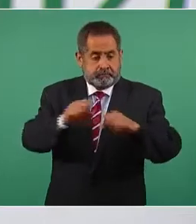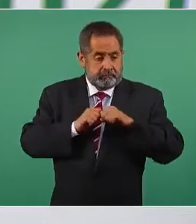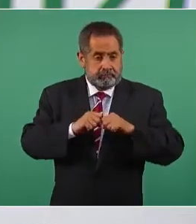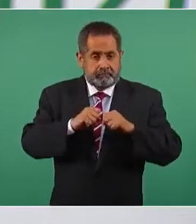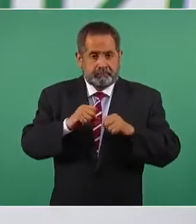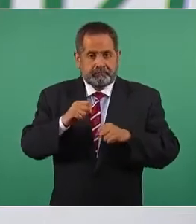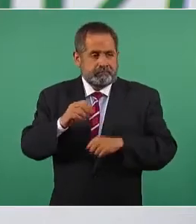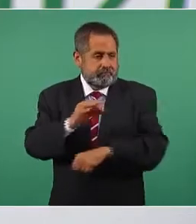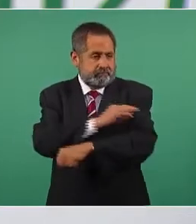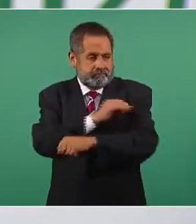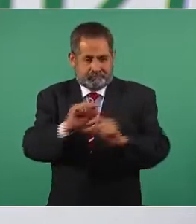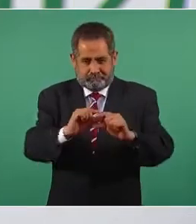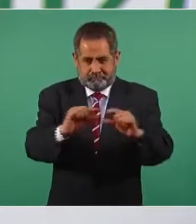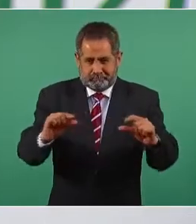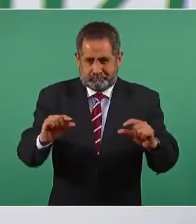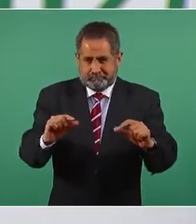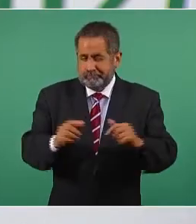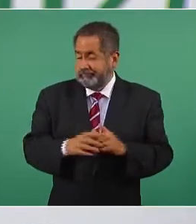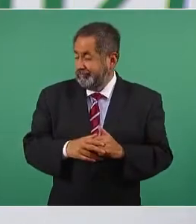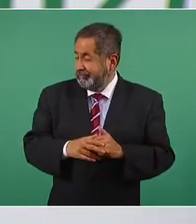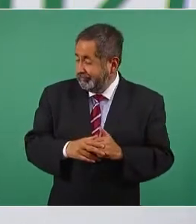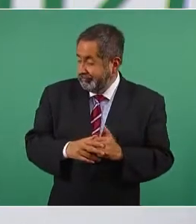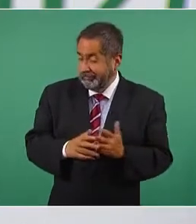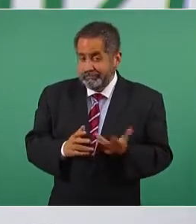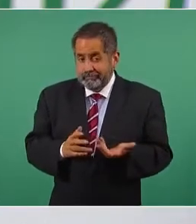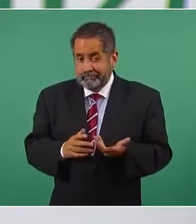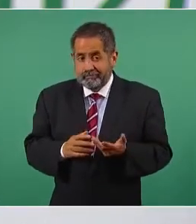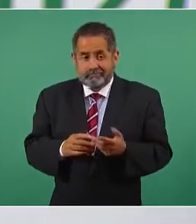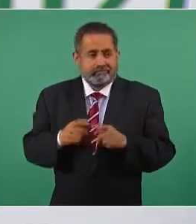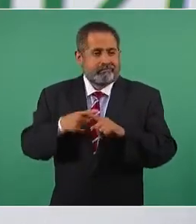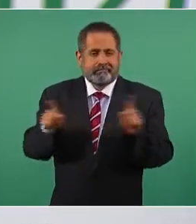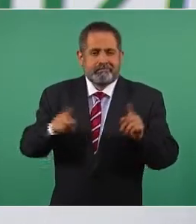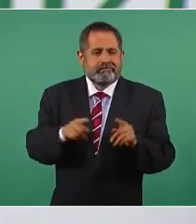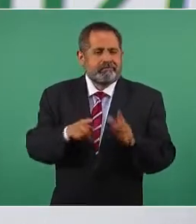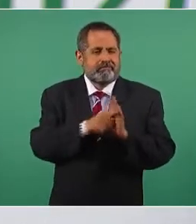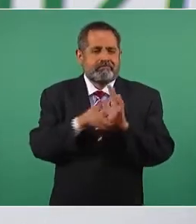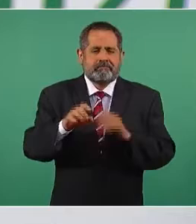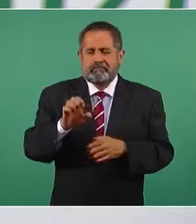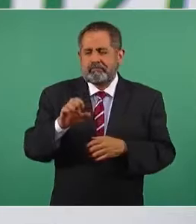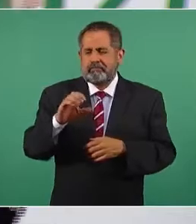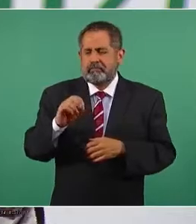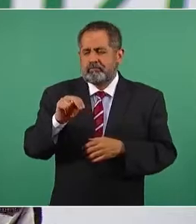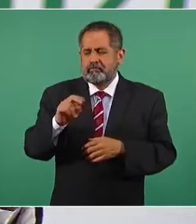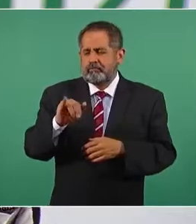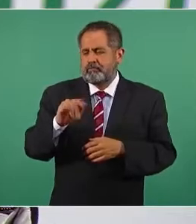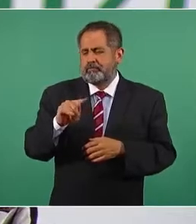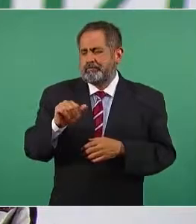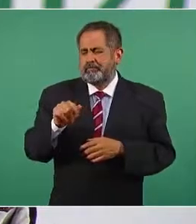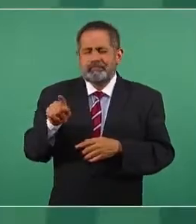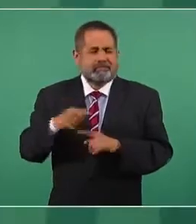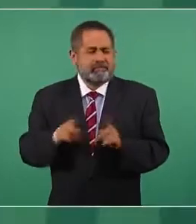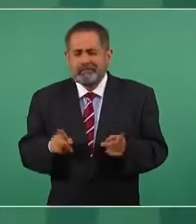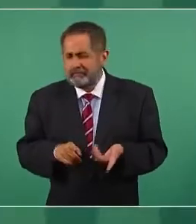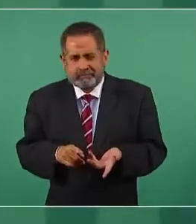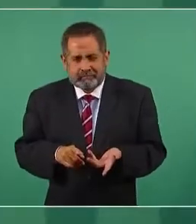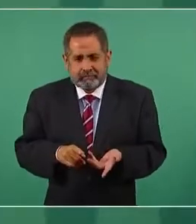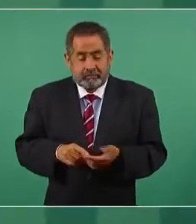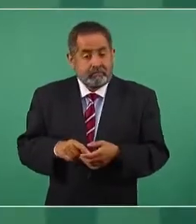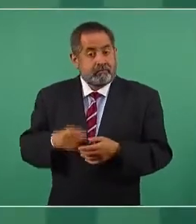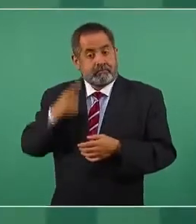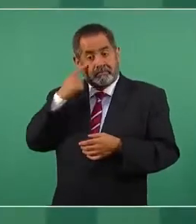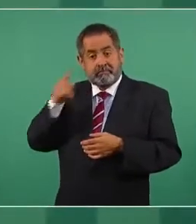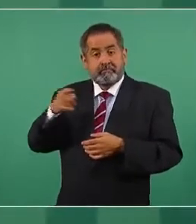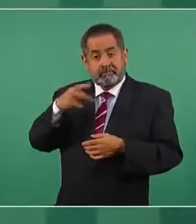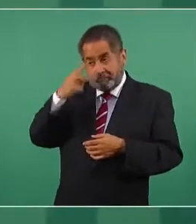no tiene que ver con lo que señala The Economist. Lo que tienes como resultado de la presencia de México en el mundo es